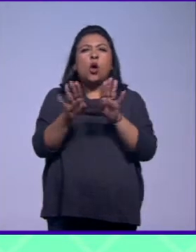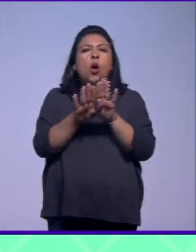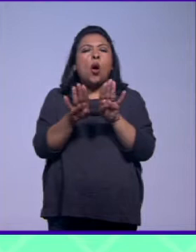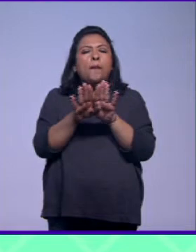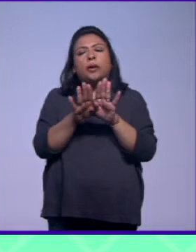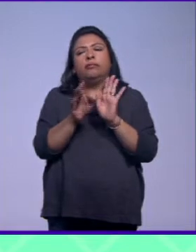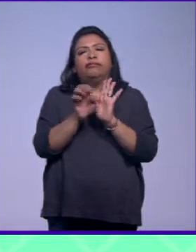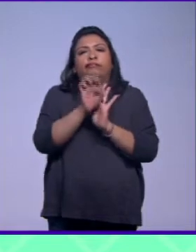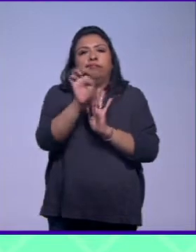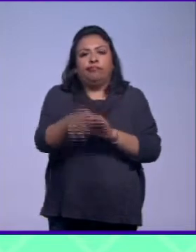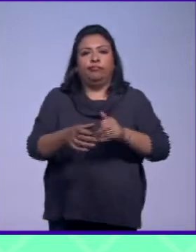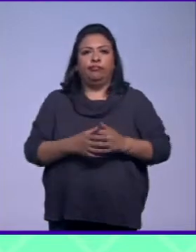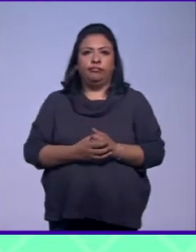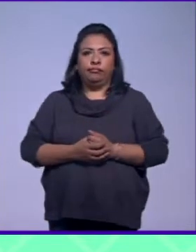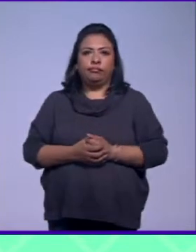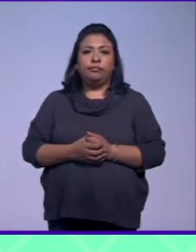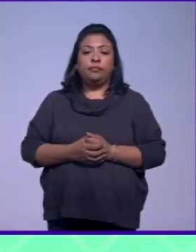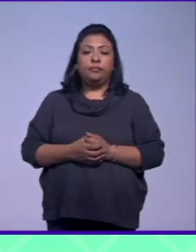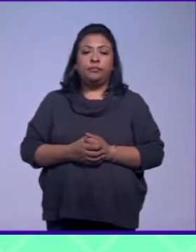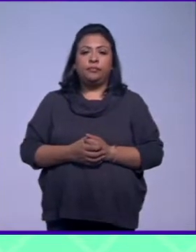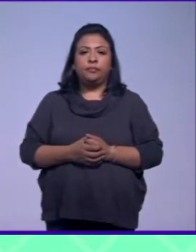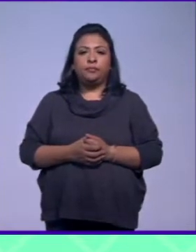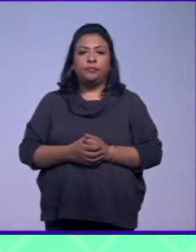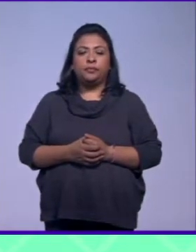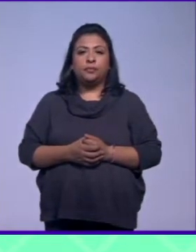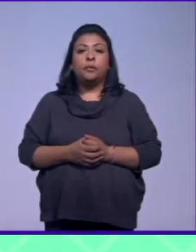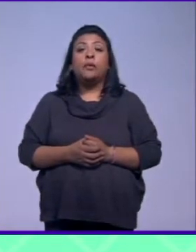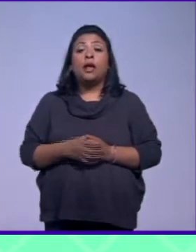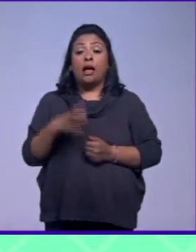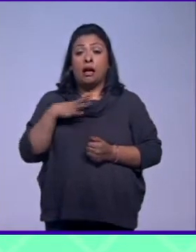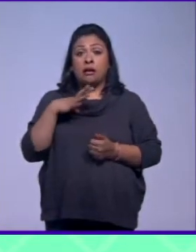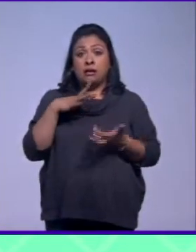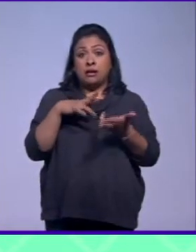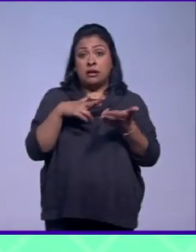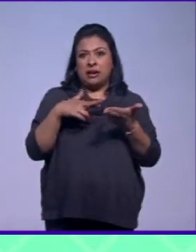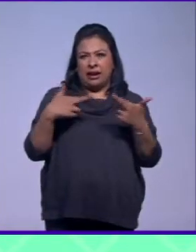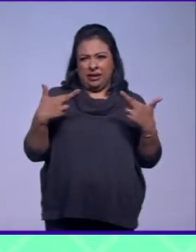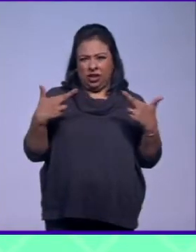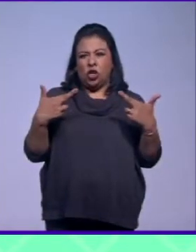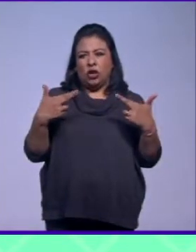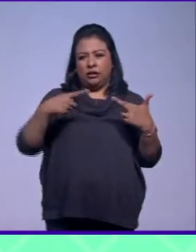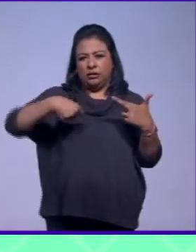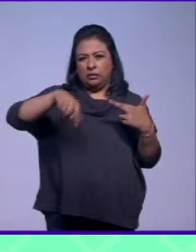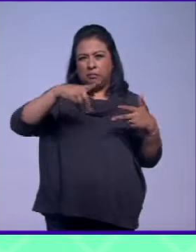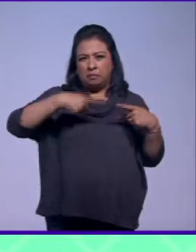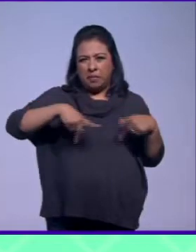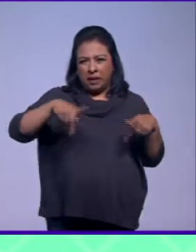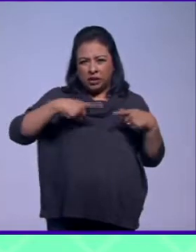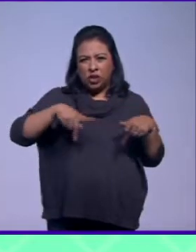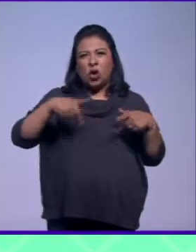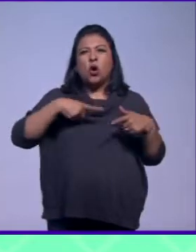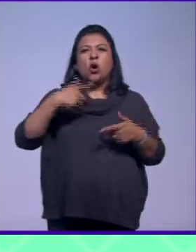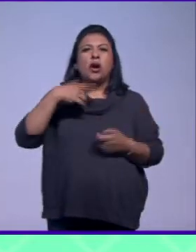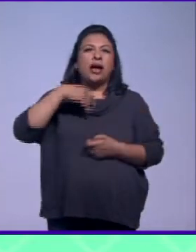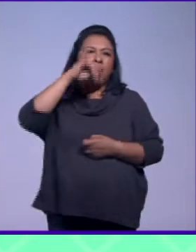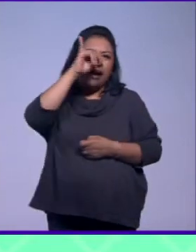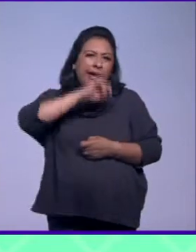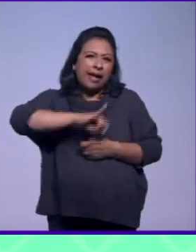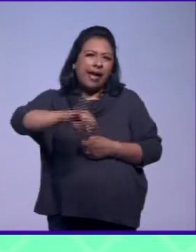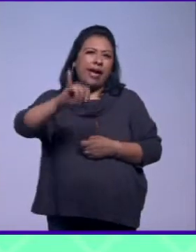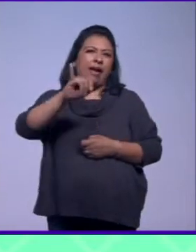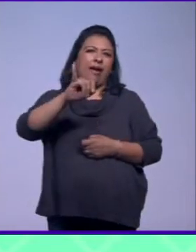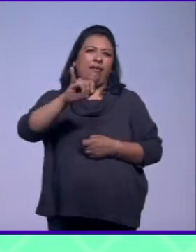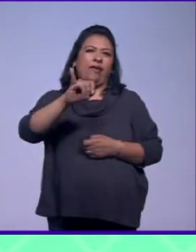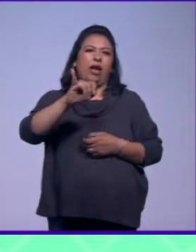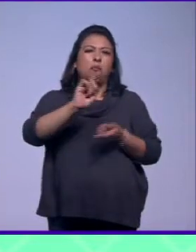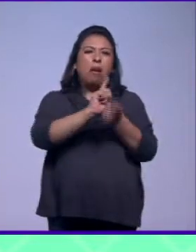por ejemplo los las relaciones con la gente las relaciones con los jefes todos